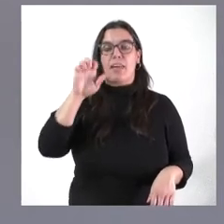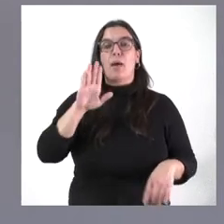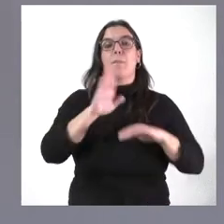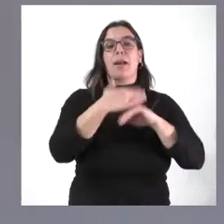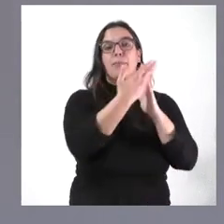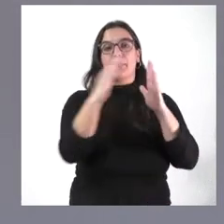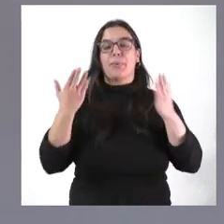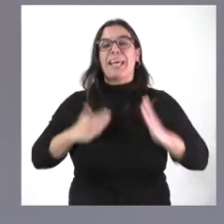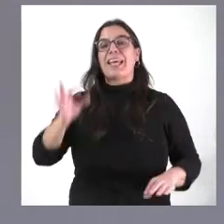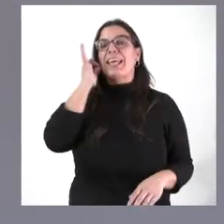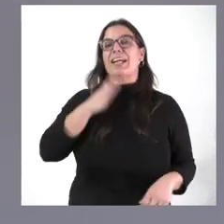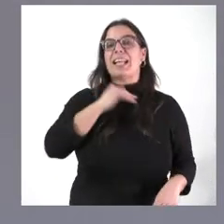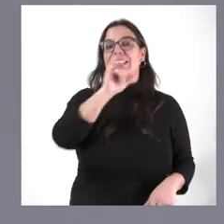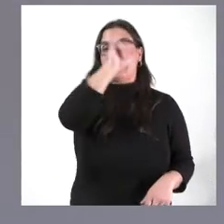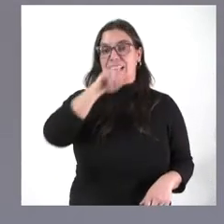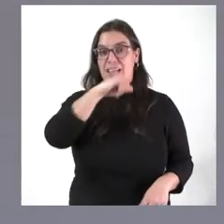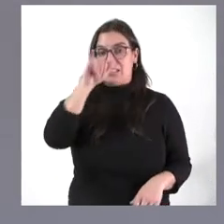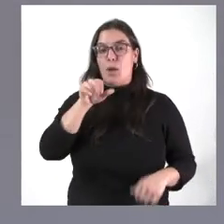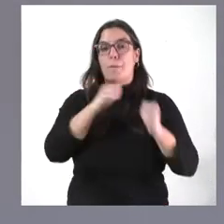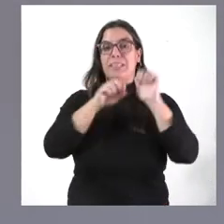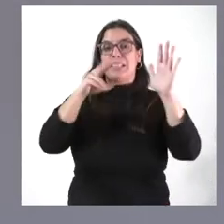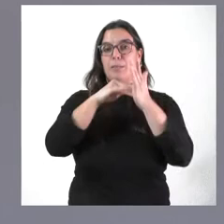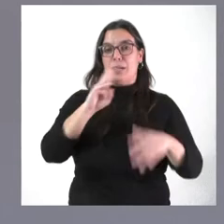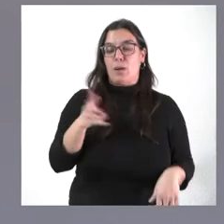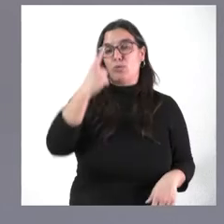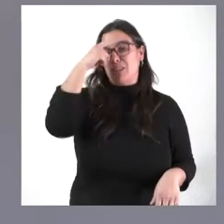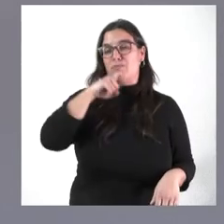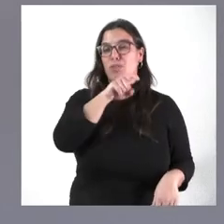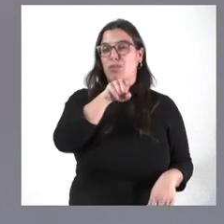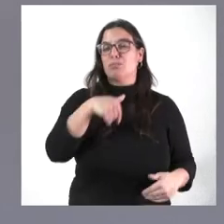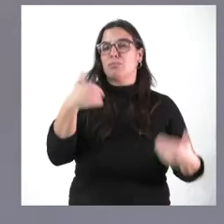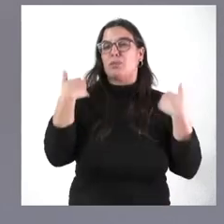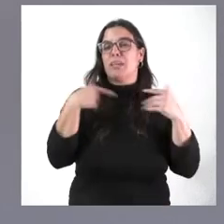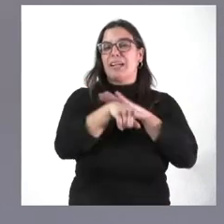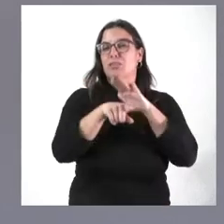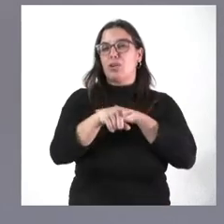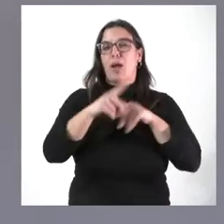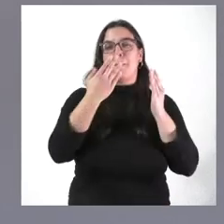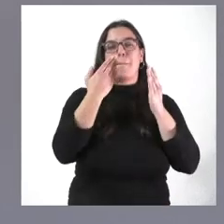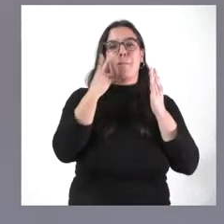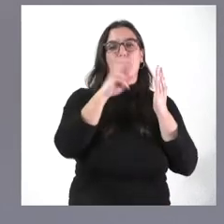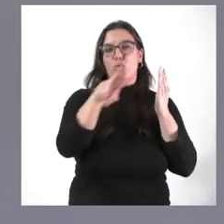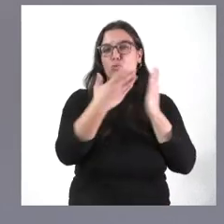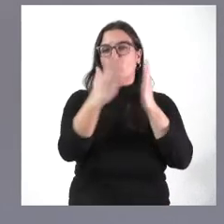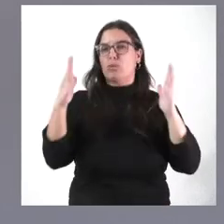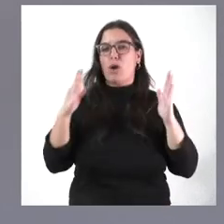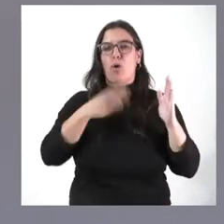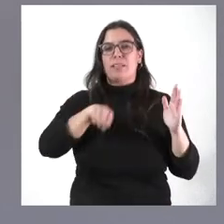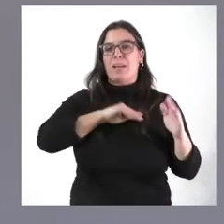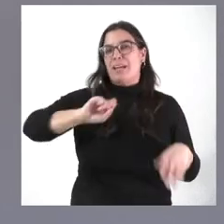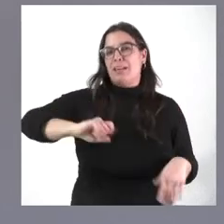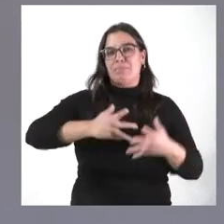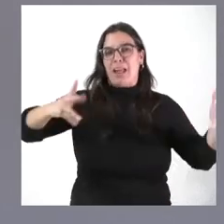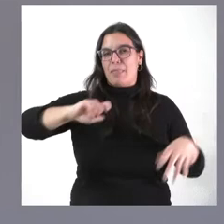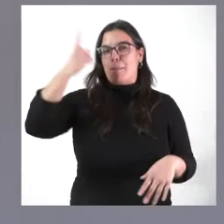jazz 25.000 euros saben ustedes que esta fundación es la que gestiona el mayor museo de España en materia de